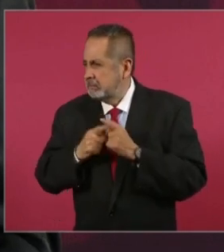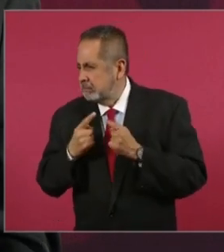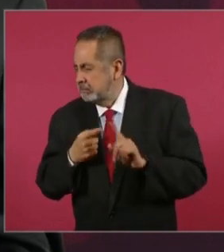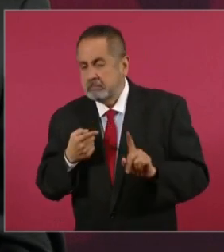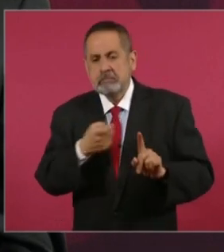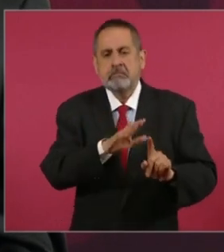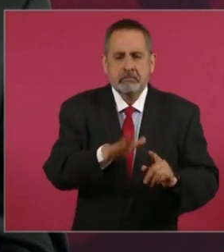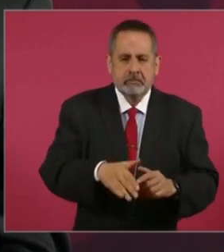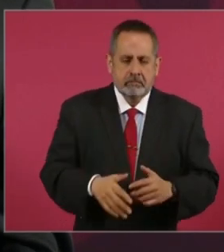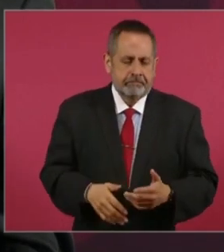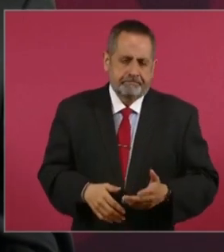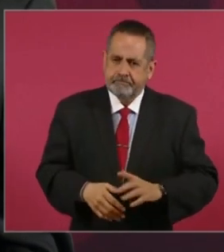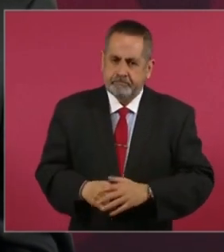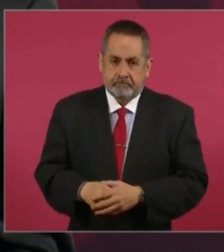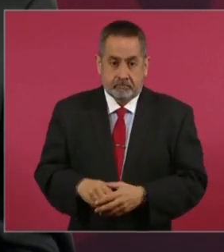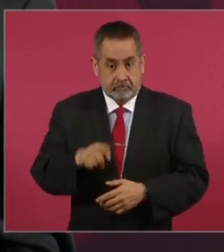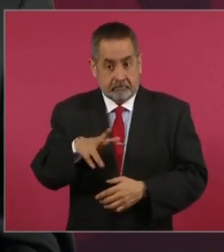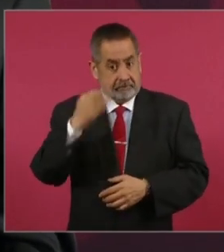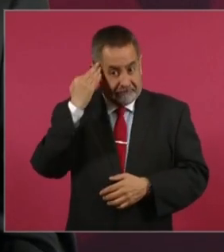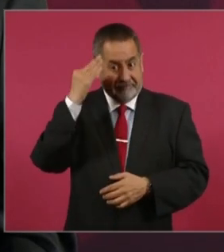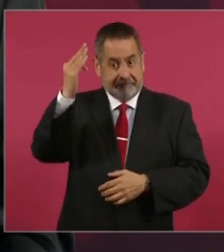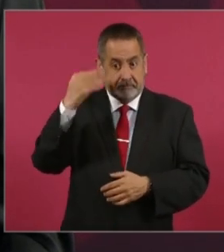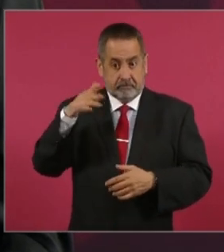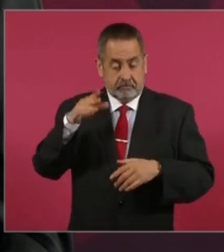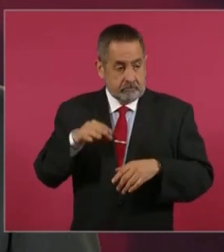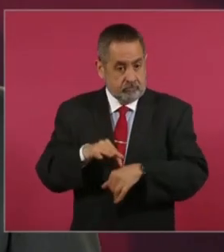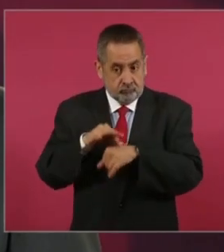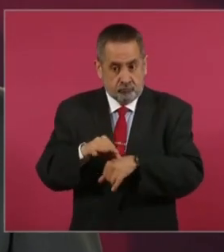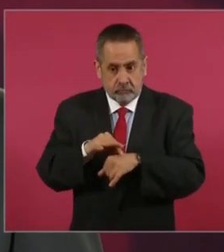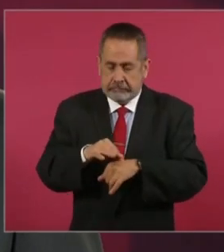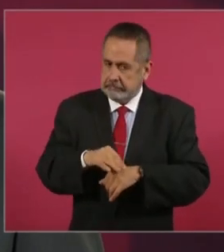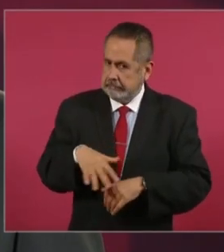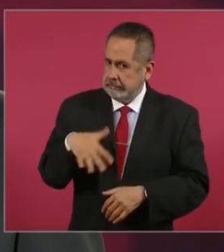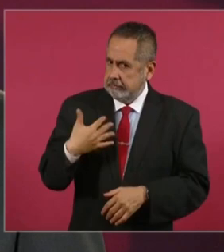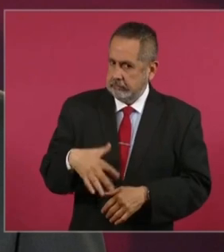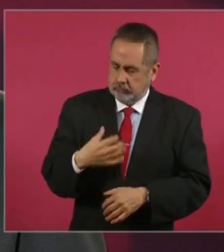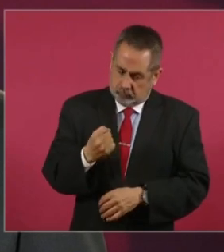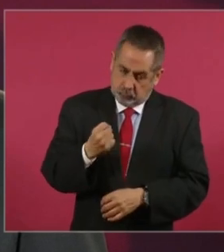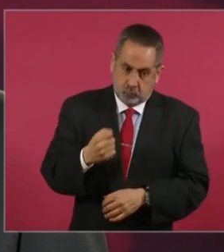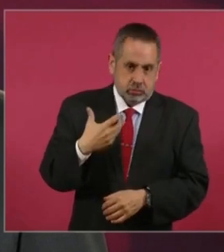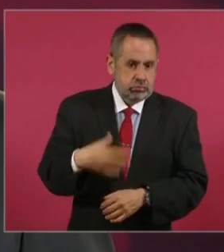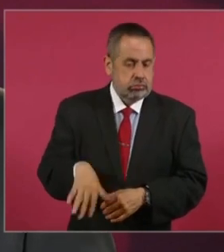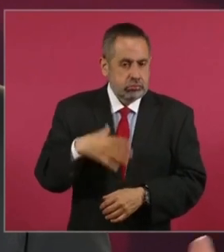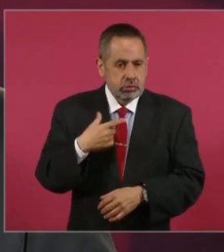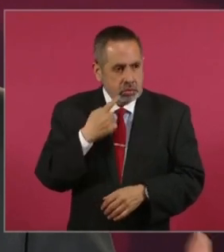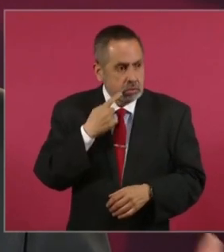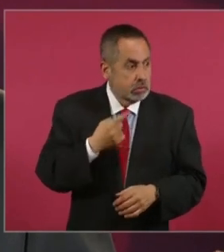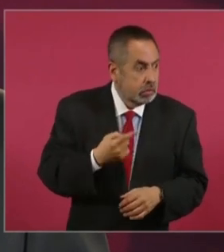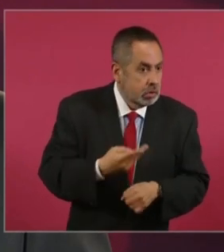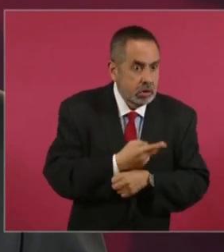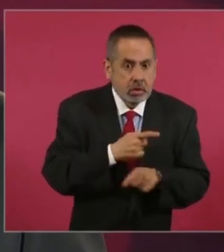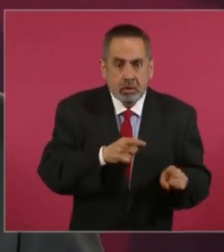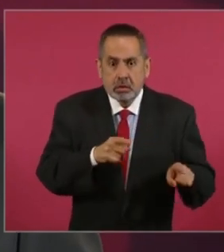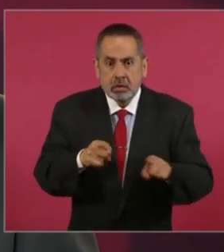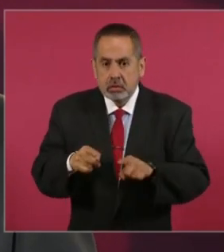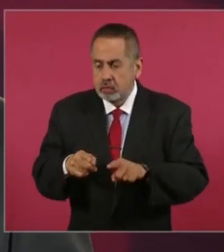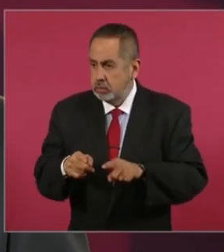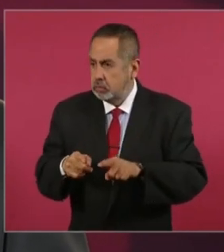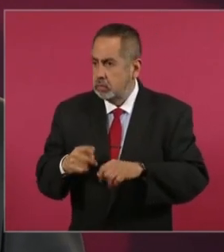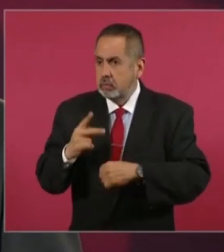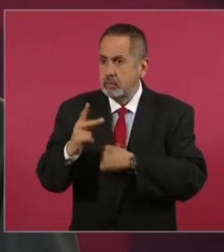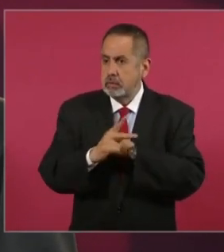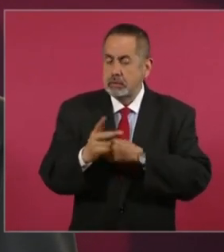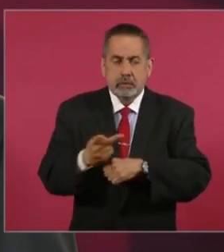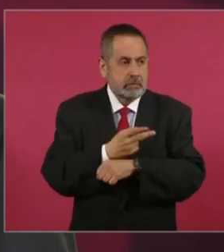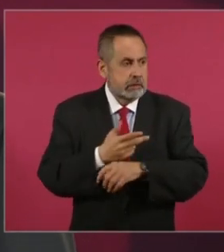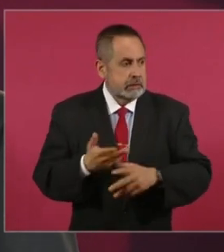Es que a los que nos tocó vivir esos momentos fue muy fuerte lo que estaba sucediendo en el